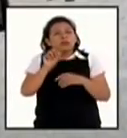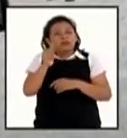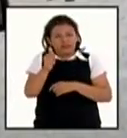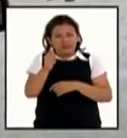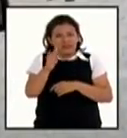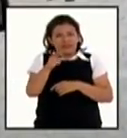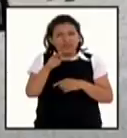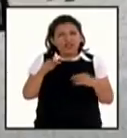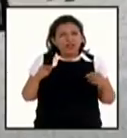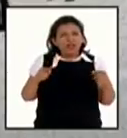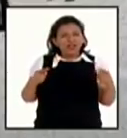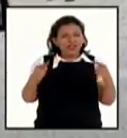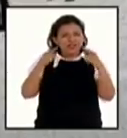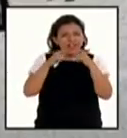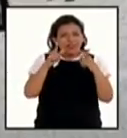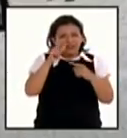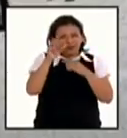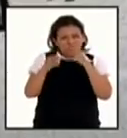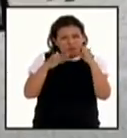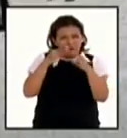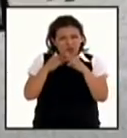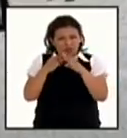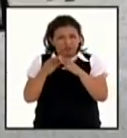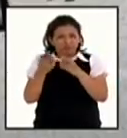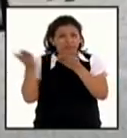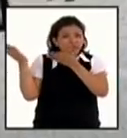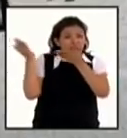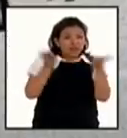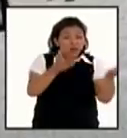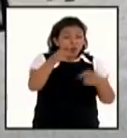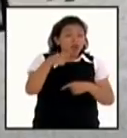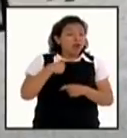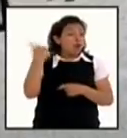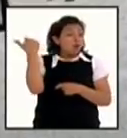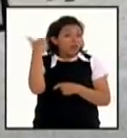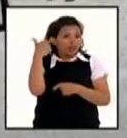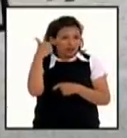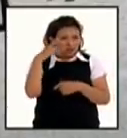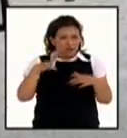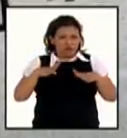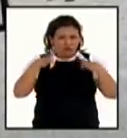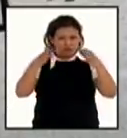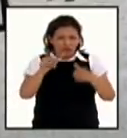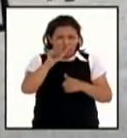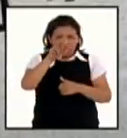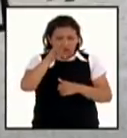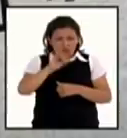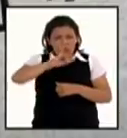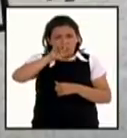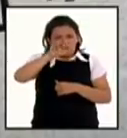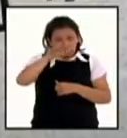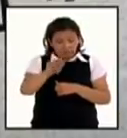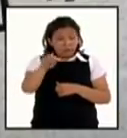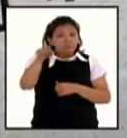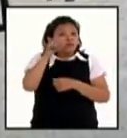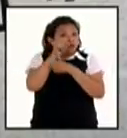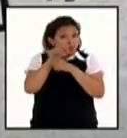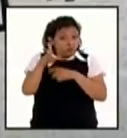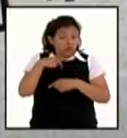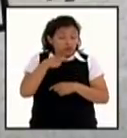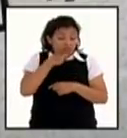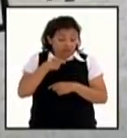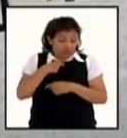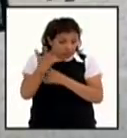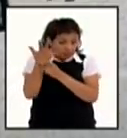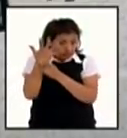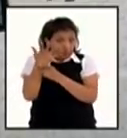del Mundo llegó a Guadalajara con su fundador Aarón Joaquín González. De acuerdo a su propia información, esta iglesia cuenta con